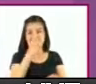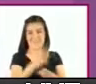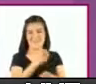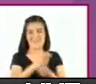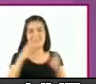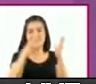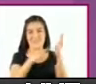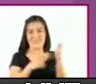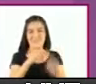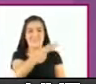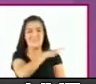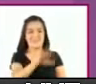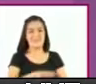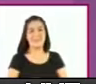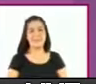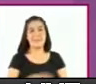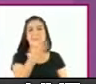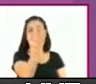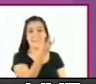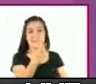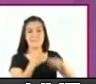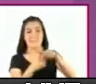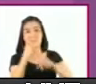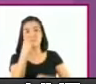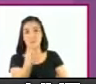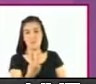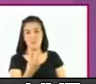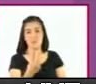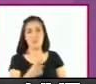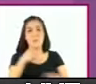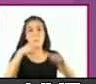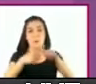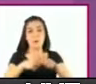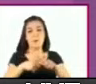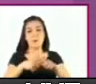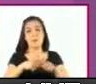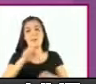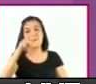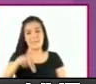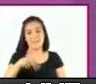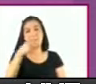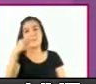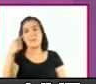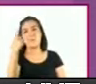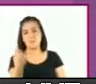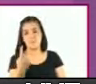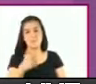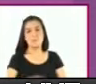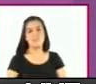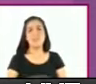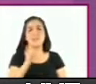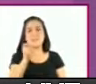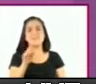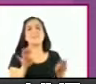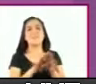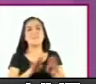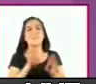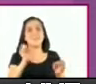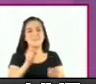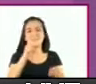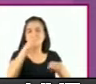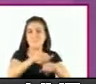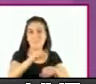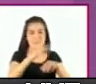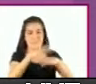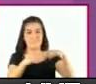regla general, que es 3 más 2 por n-1. Para determinar el número de piezas